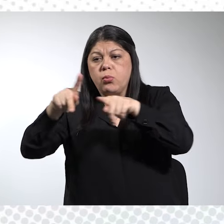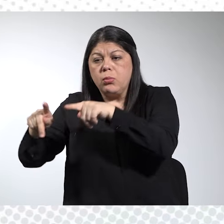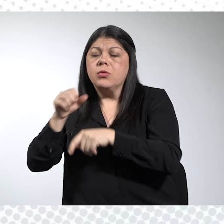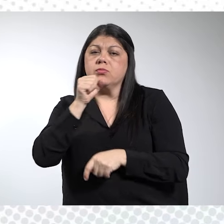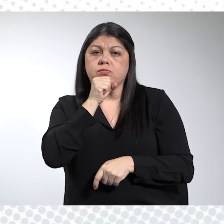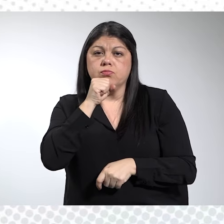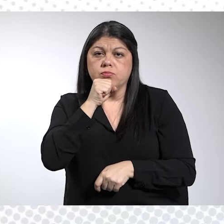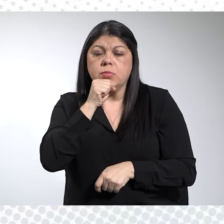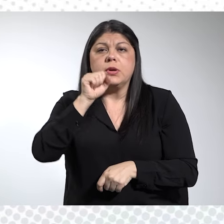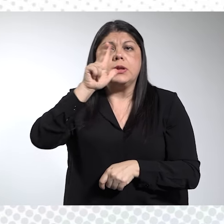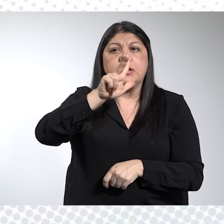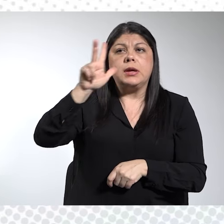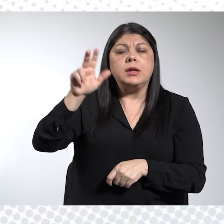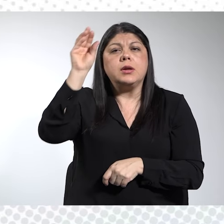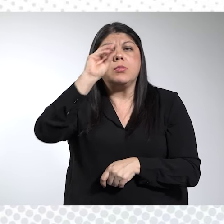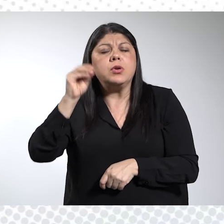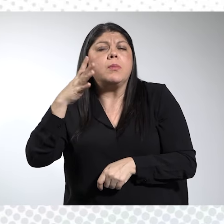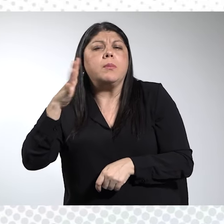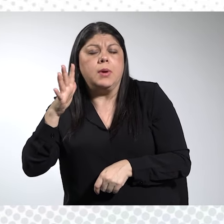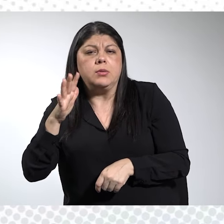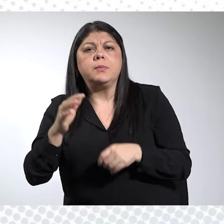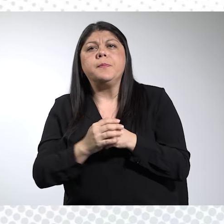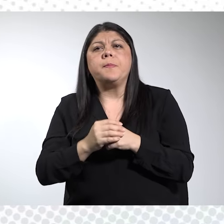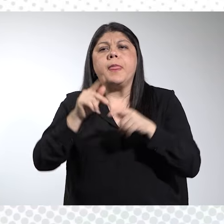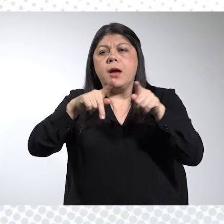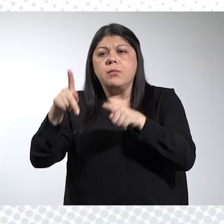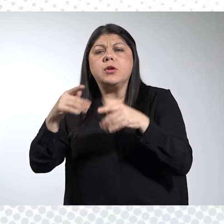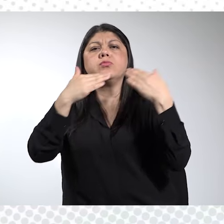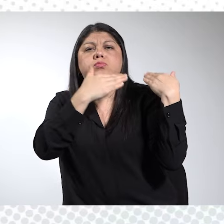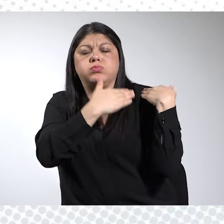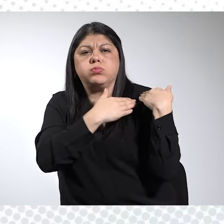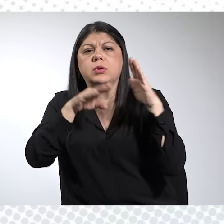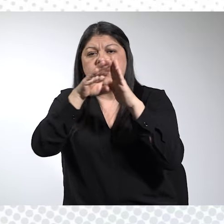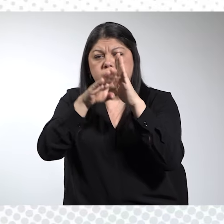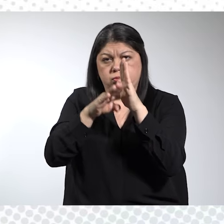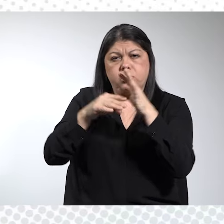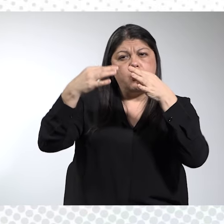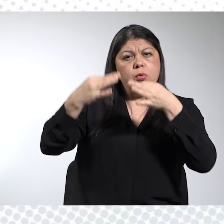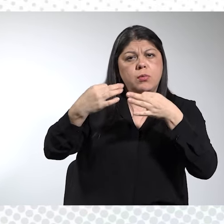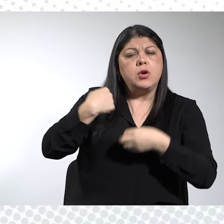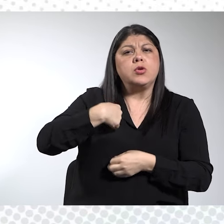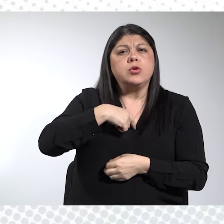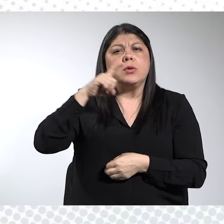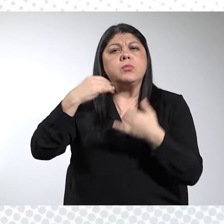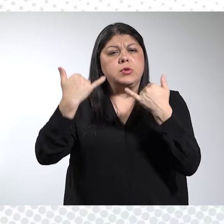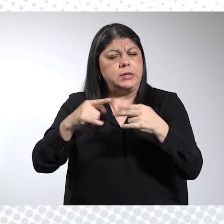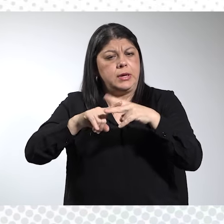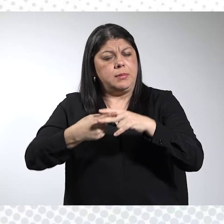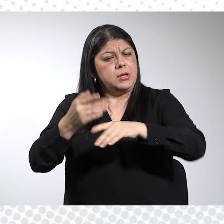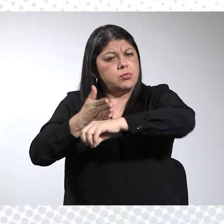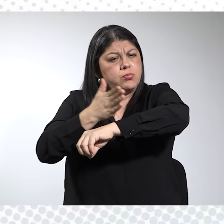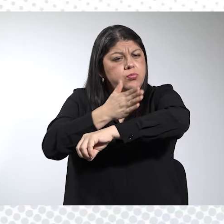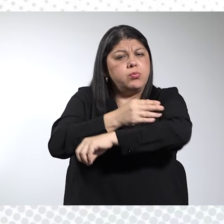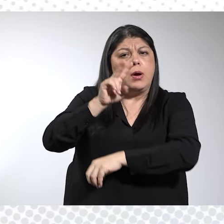población envejecida, donde el 33% aproximadamente de la población tiene la carga de un sistema formal, debemos ya empezar